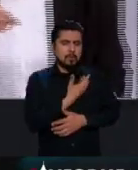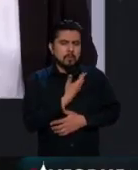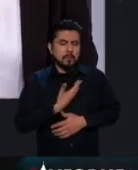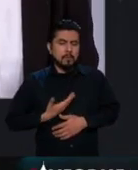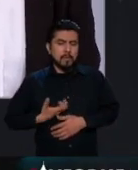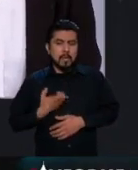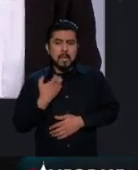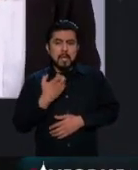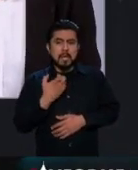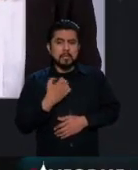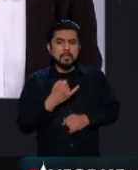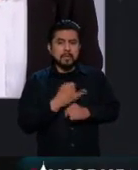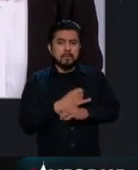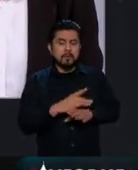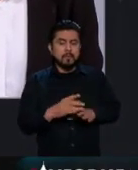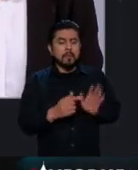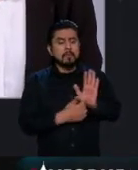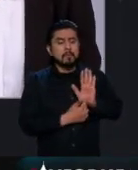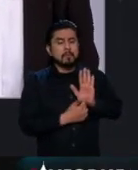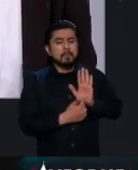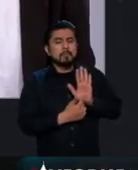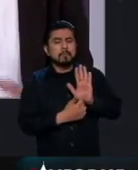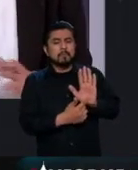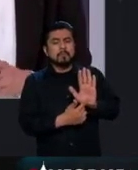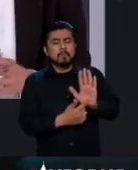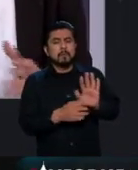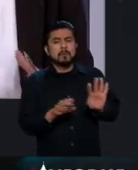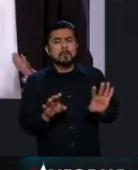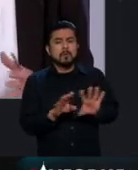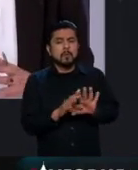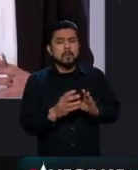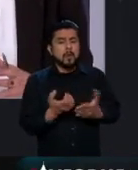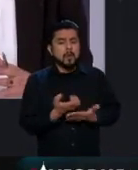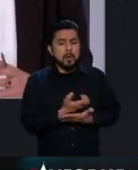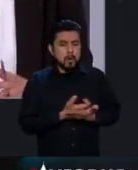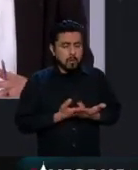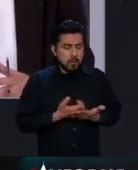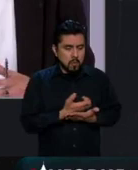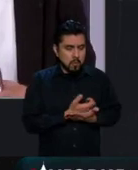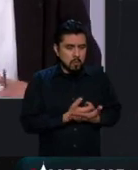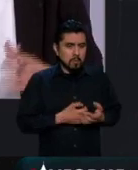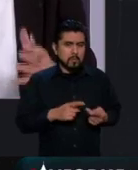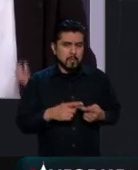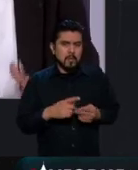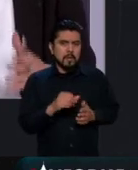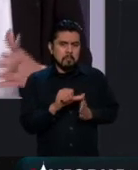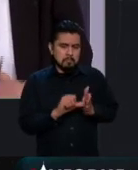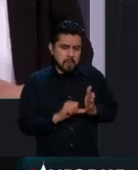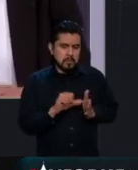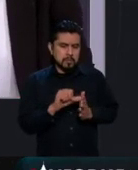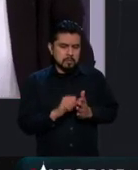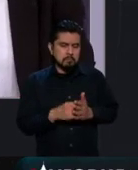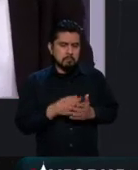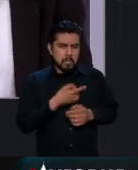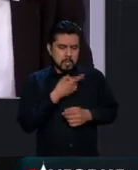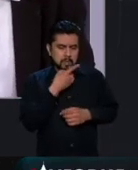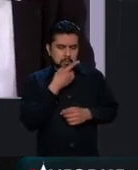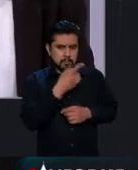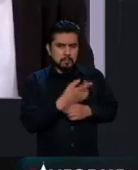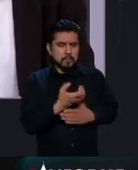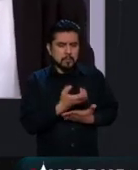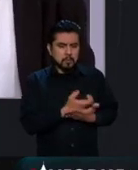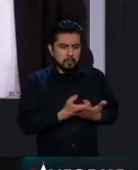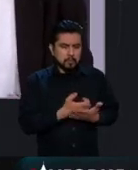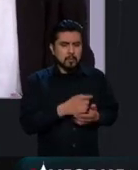este informe presentará un balance de cómo vamos en lo económico, como lo ha hecho últimamente cada mes, en lo económico, en lo social y en materia